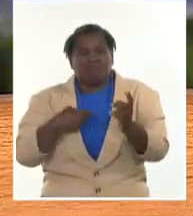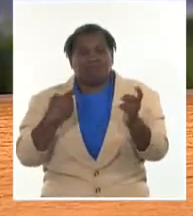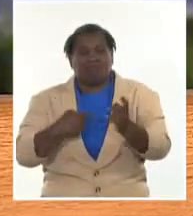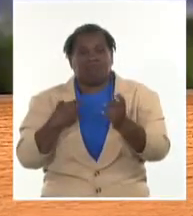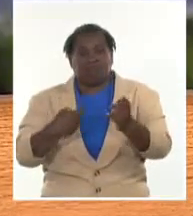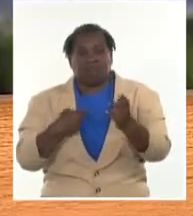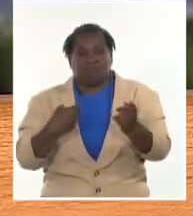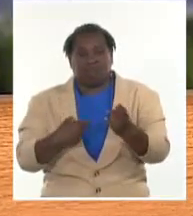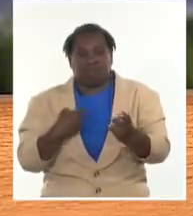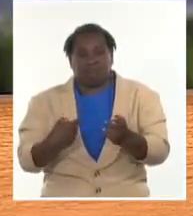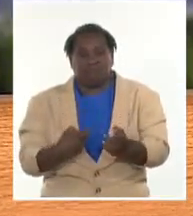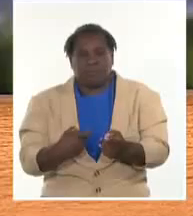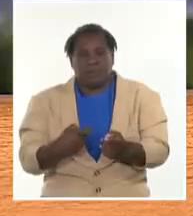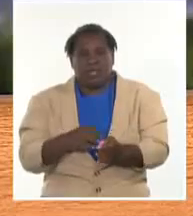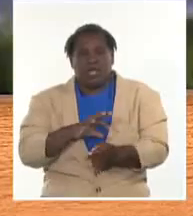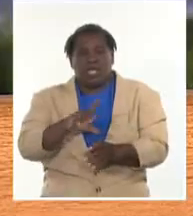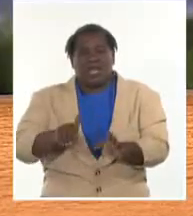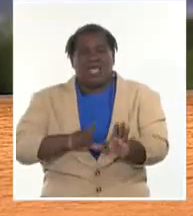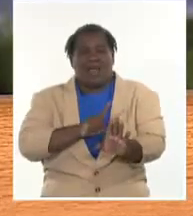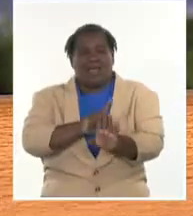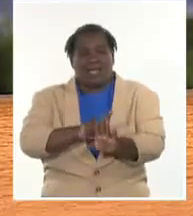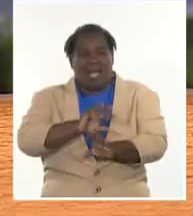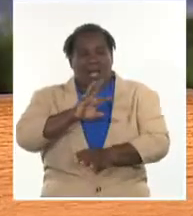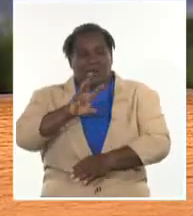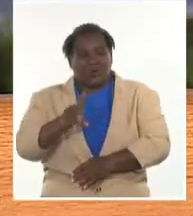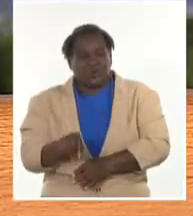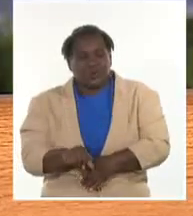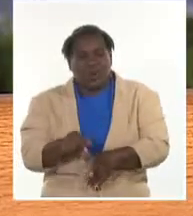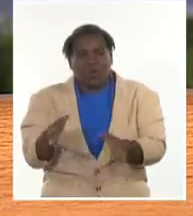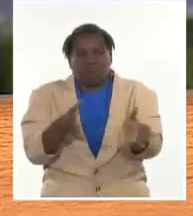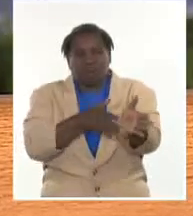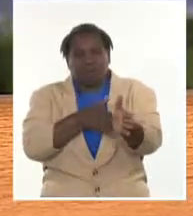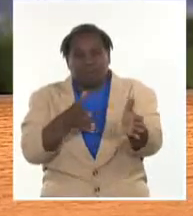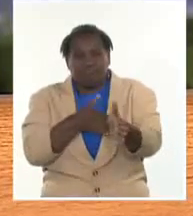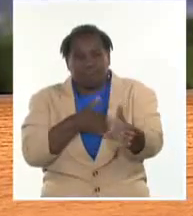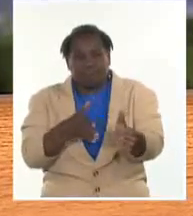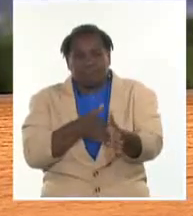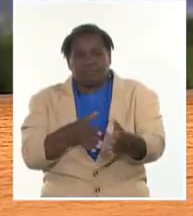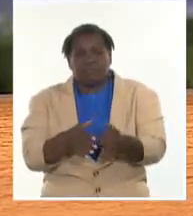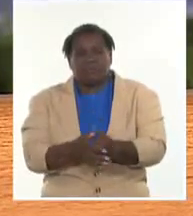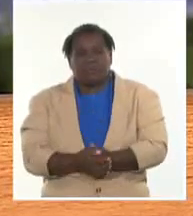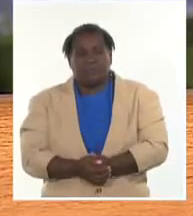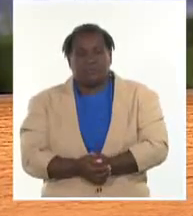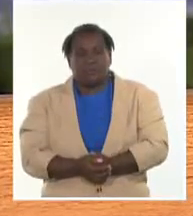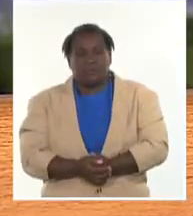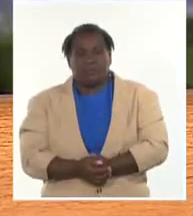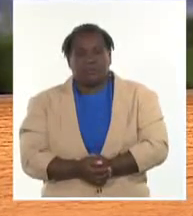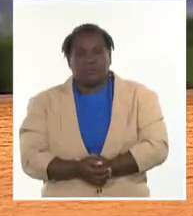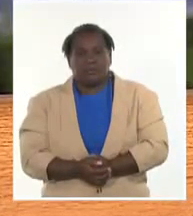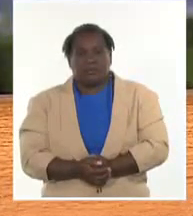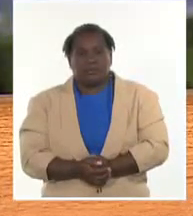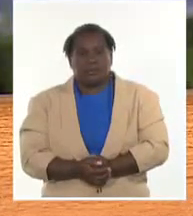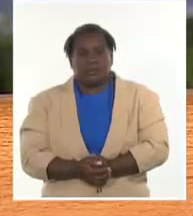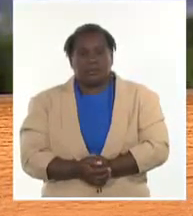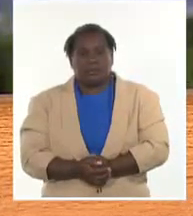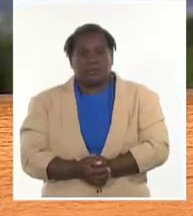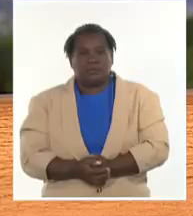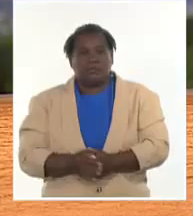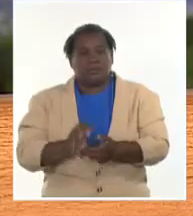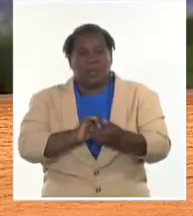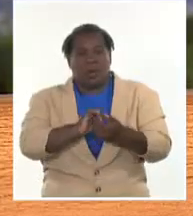a la corrupción, las indisciplinas e ilegalidades. Compatriotas,